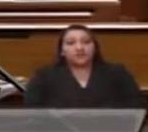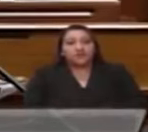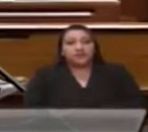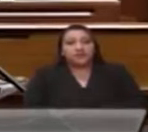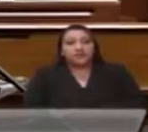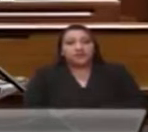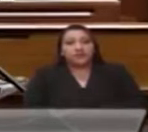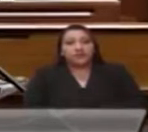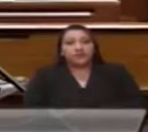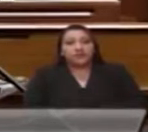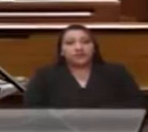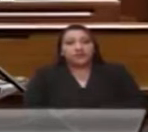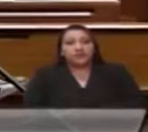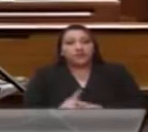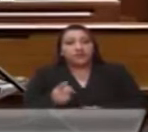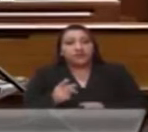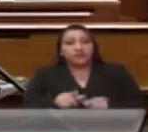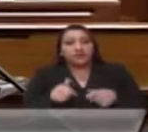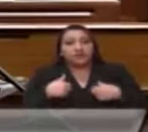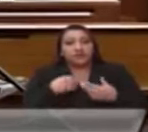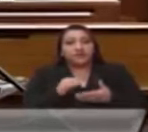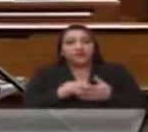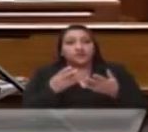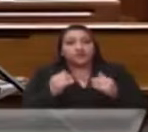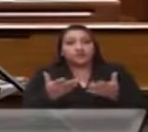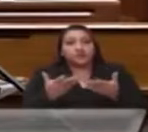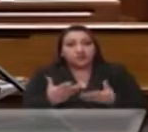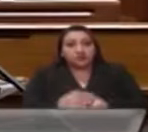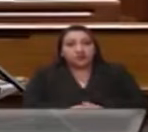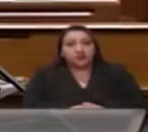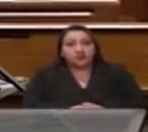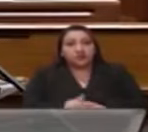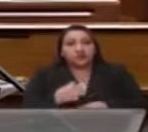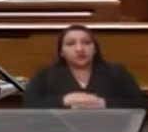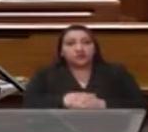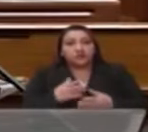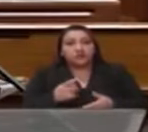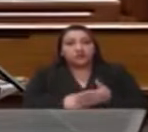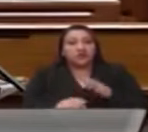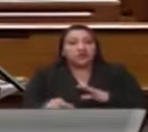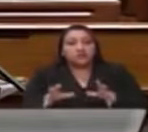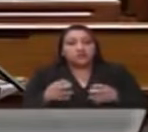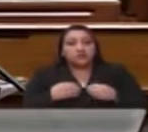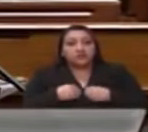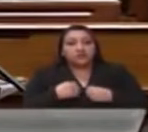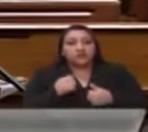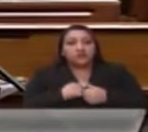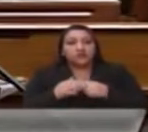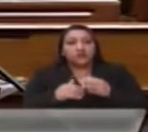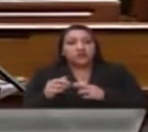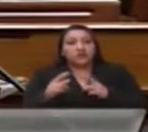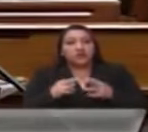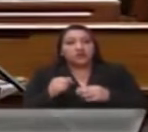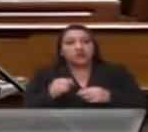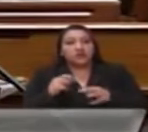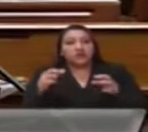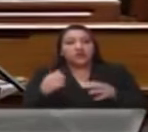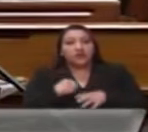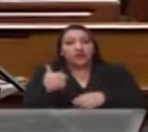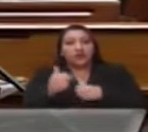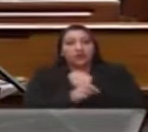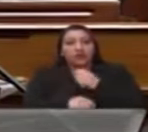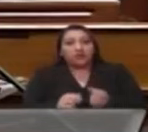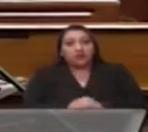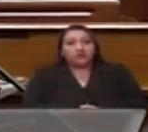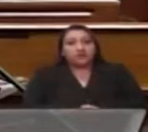En primer lugar, solicitó mayor información sobre las medidas que se van a adoptar en relación a la política exterior peruana.